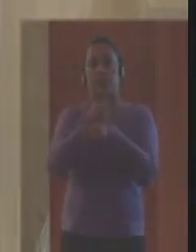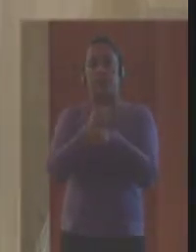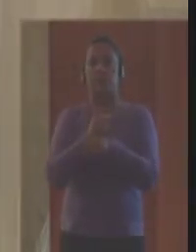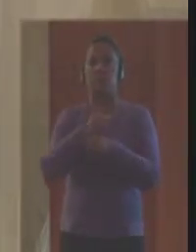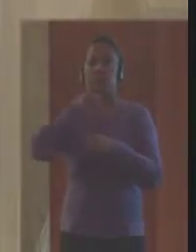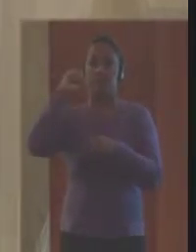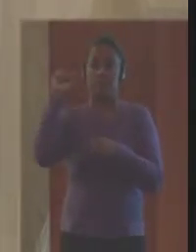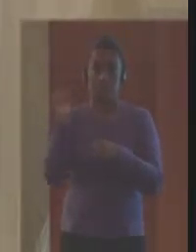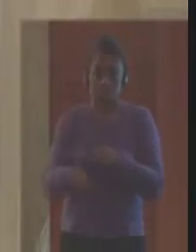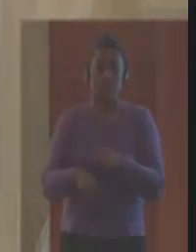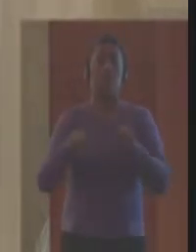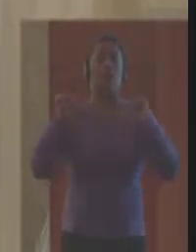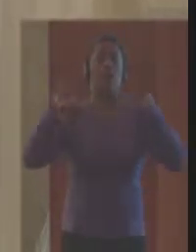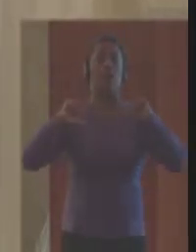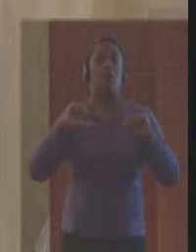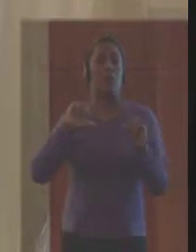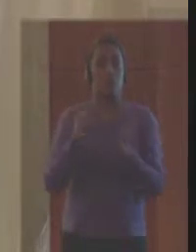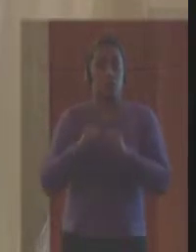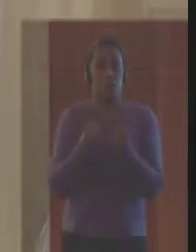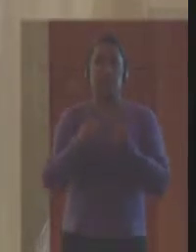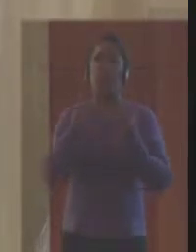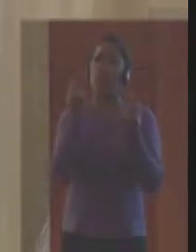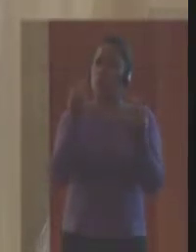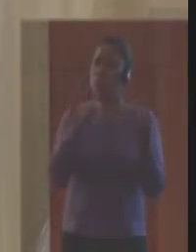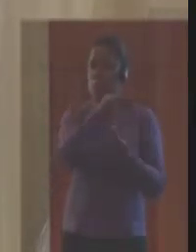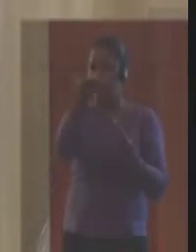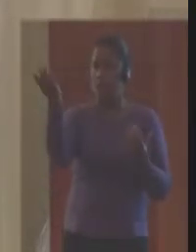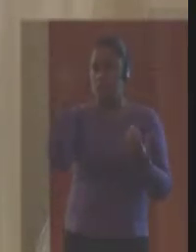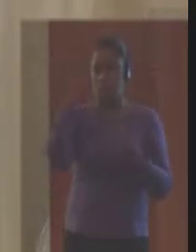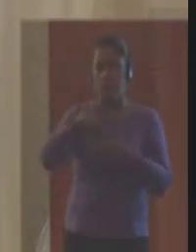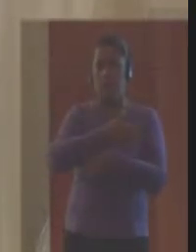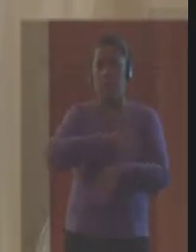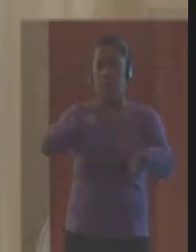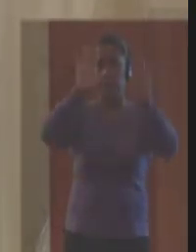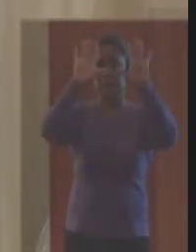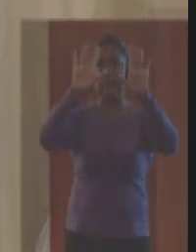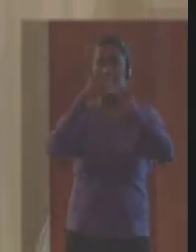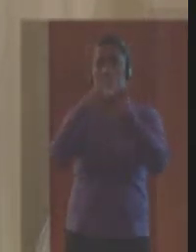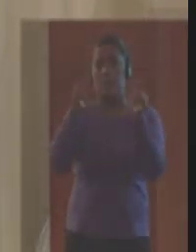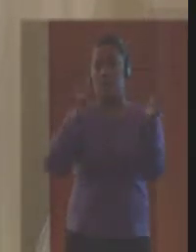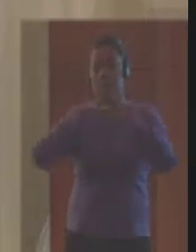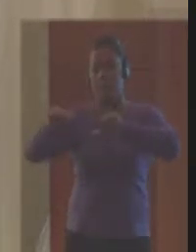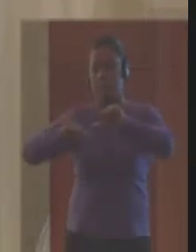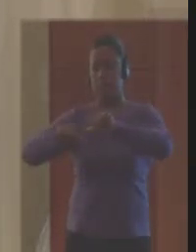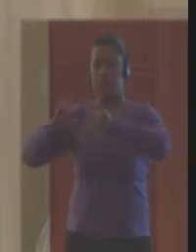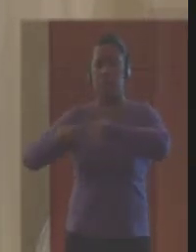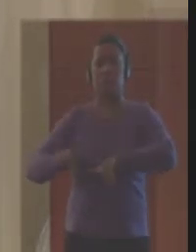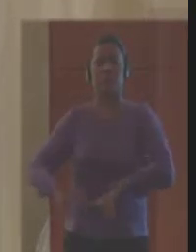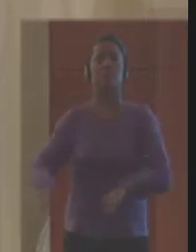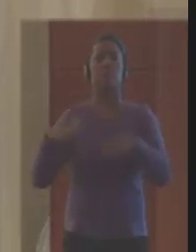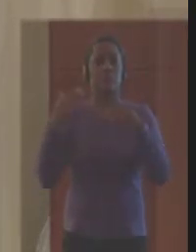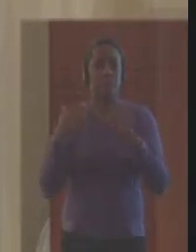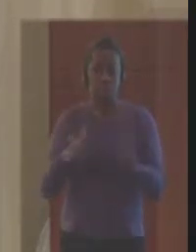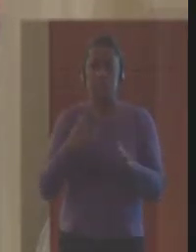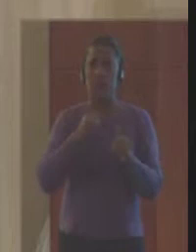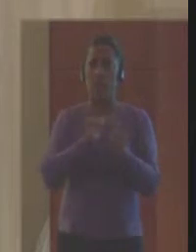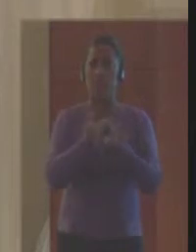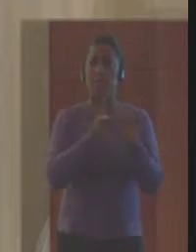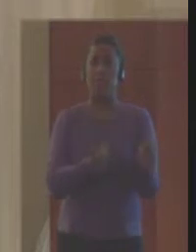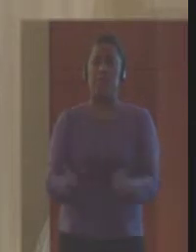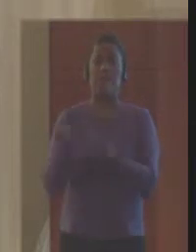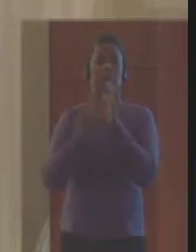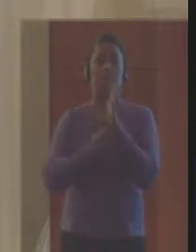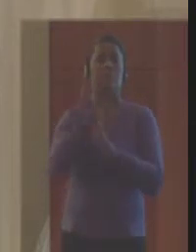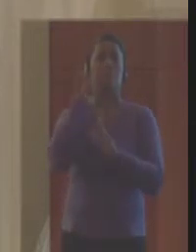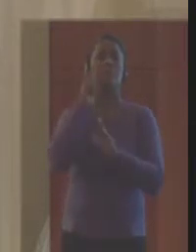Puede estar en Bogotá, había estado durante todas las últimas 10 administraciones por allá, en una parte del plan de desarrollo